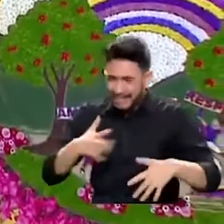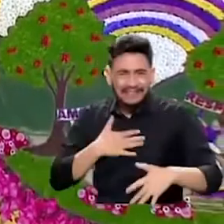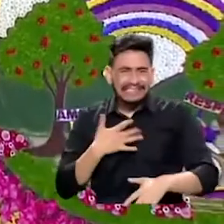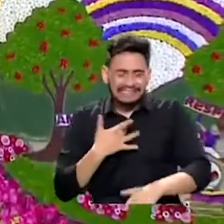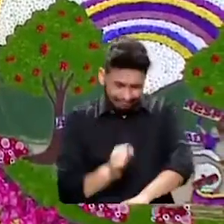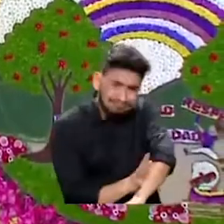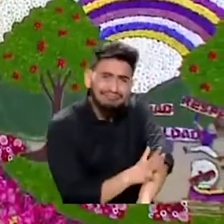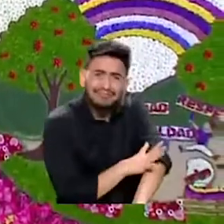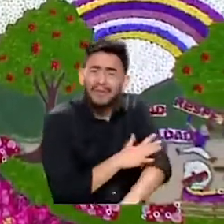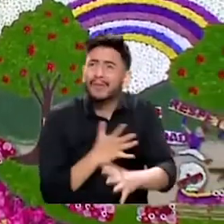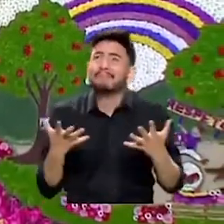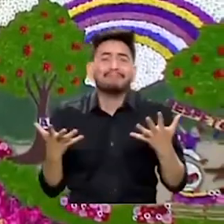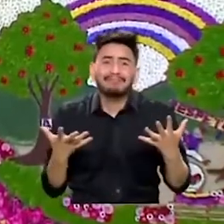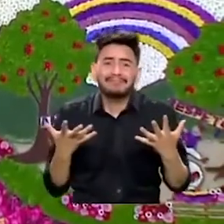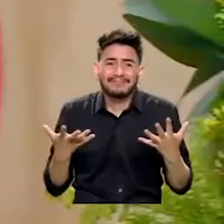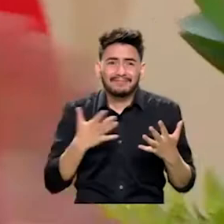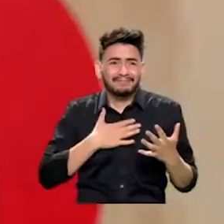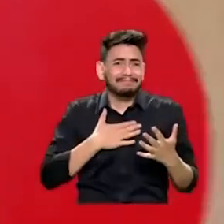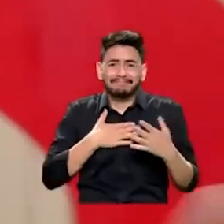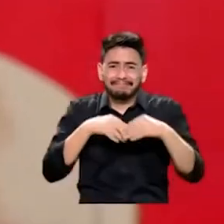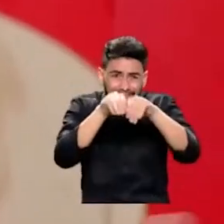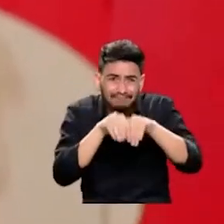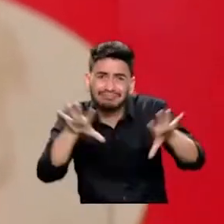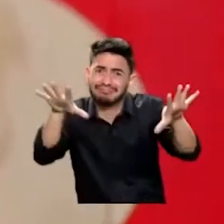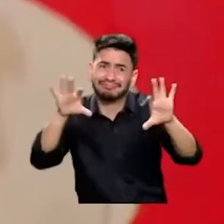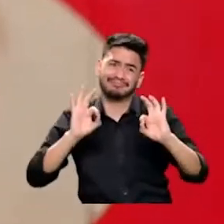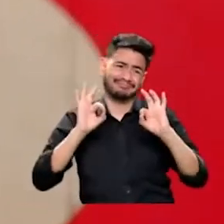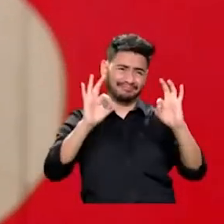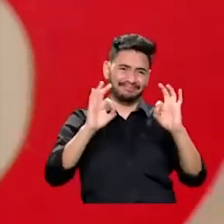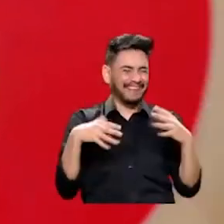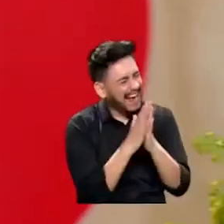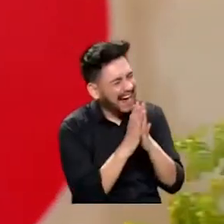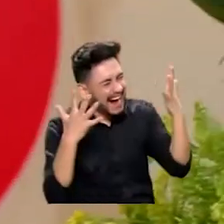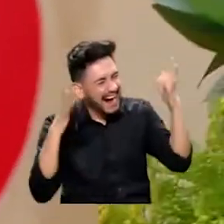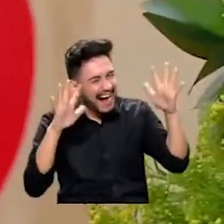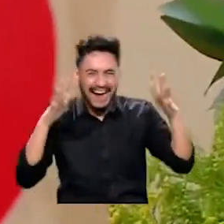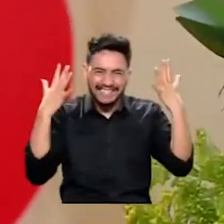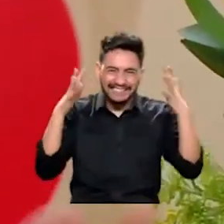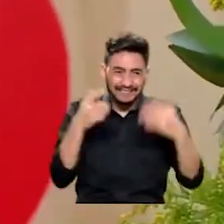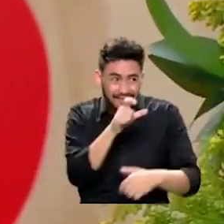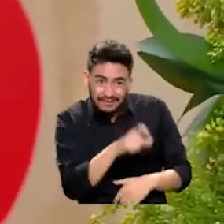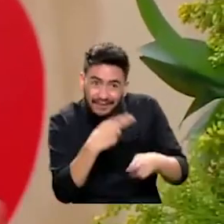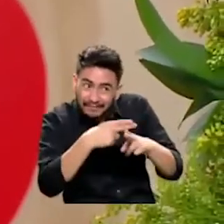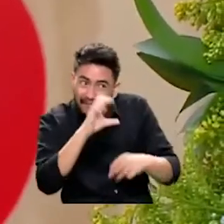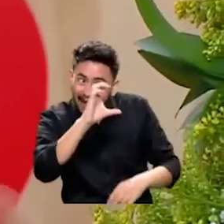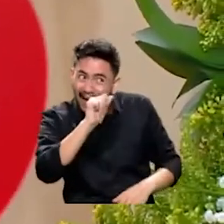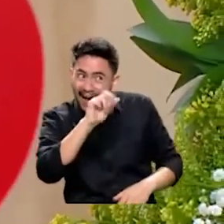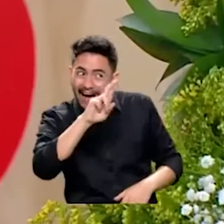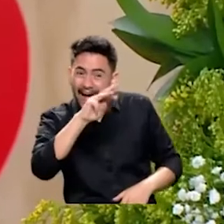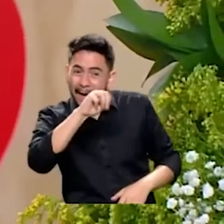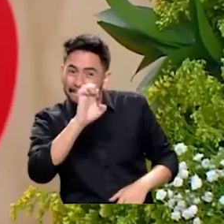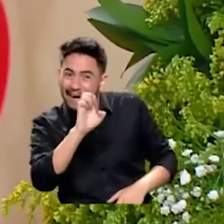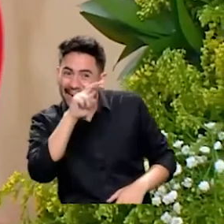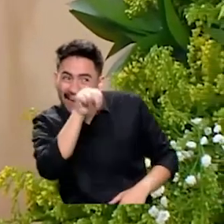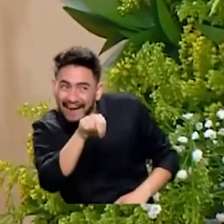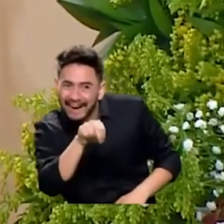toda una ciudad. Un aplauso fuerte para ella. Carmen Cecilia Londoño, Londoño. Y ya nos vamos con el primer lugar.